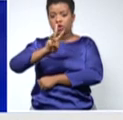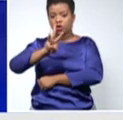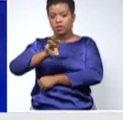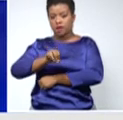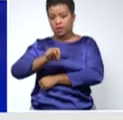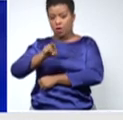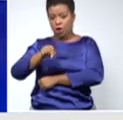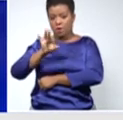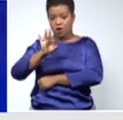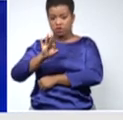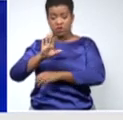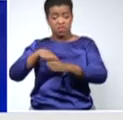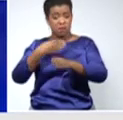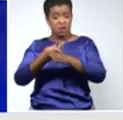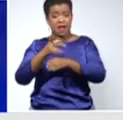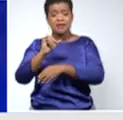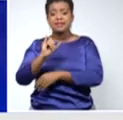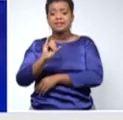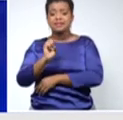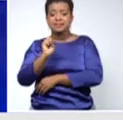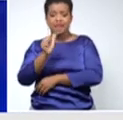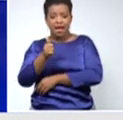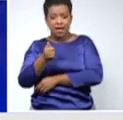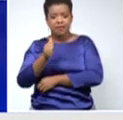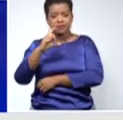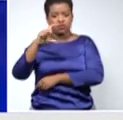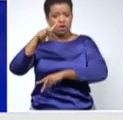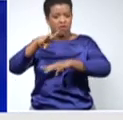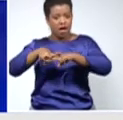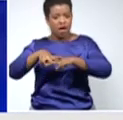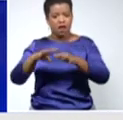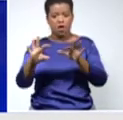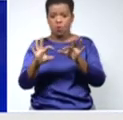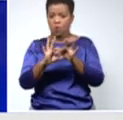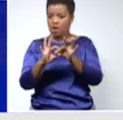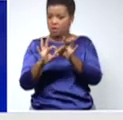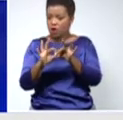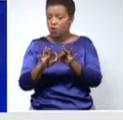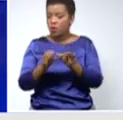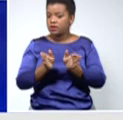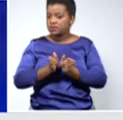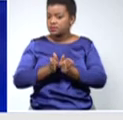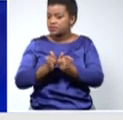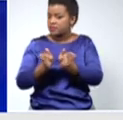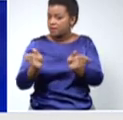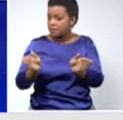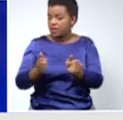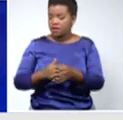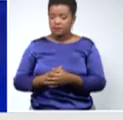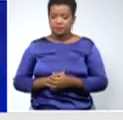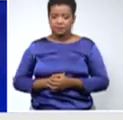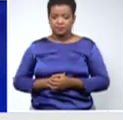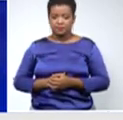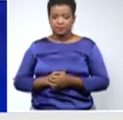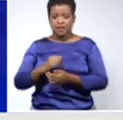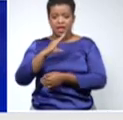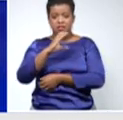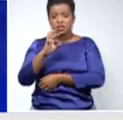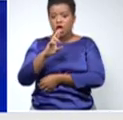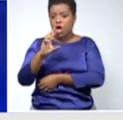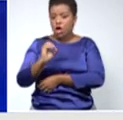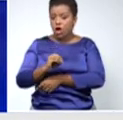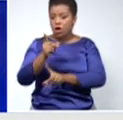Después La Lisa, Centro Habana, Guanabacoa, San Miguel del Padrón, Cerro,